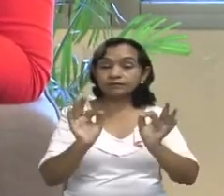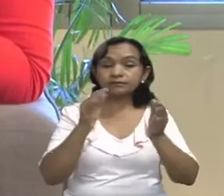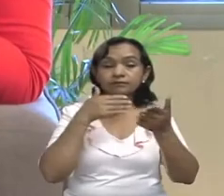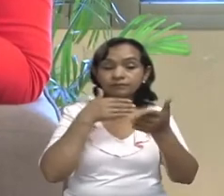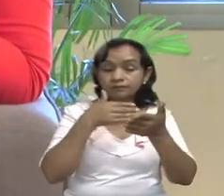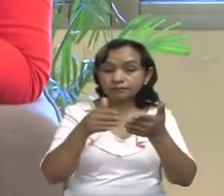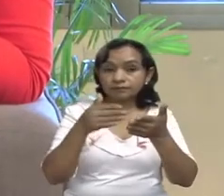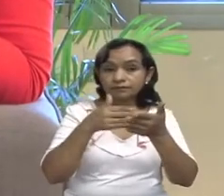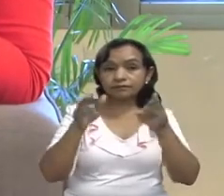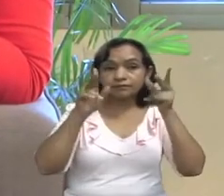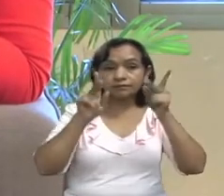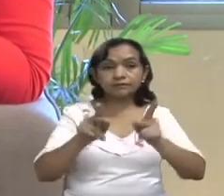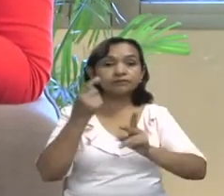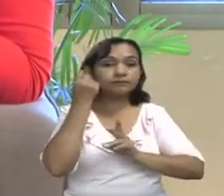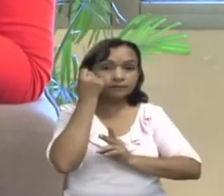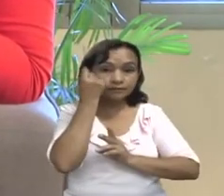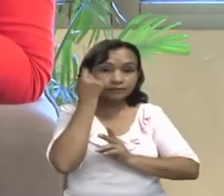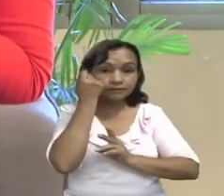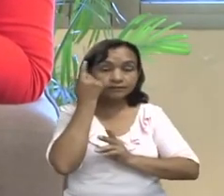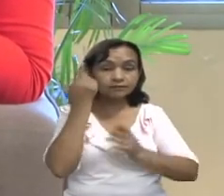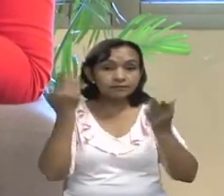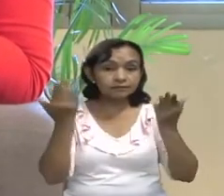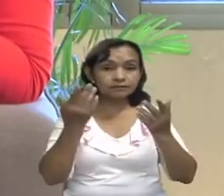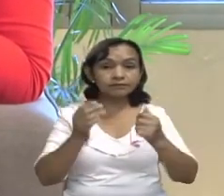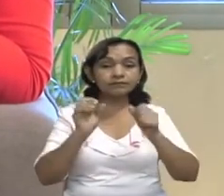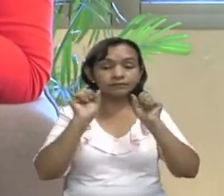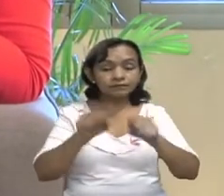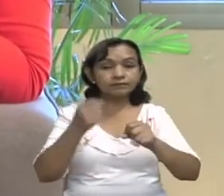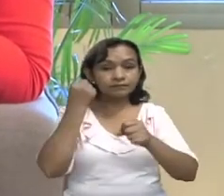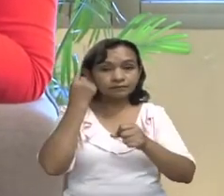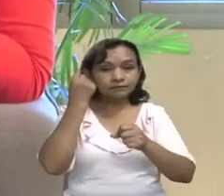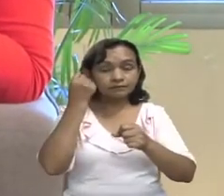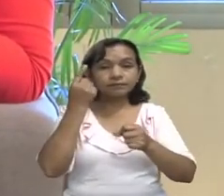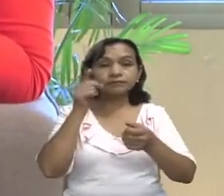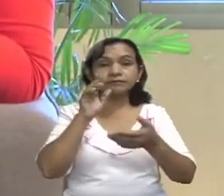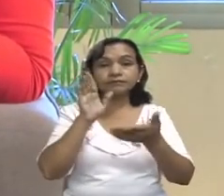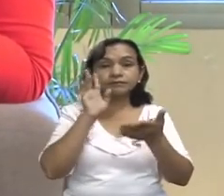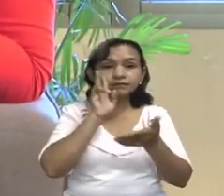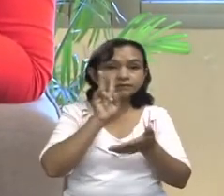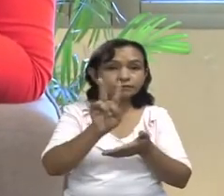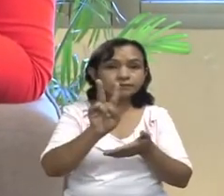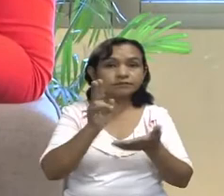sencilla como para que la población lo tenga? Y creo que